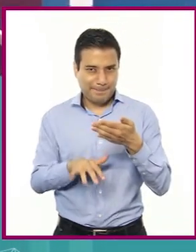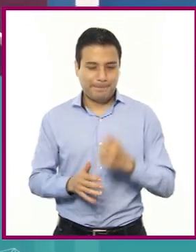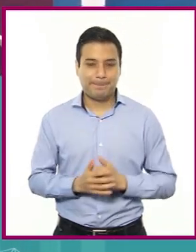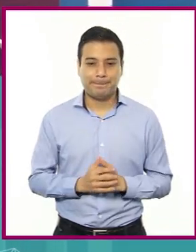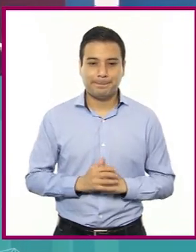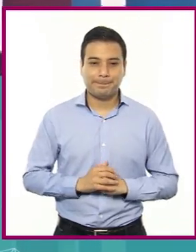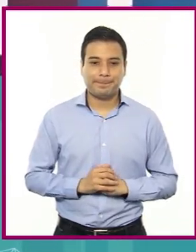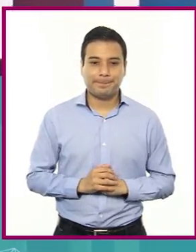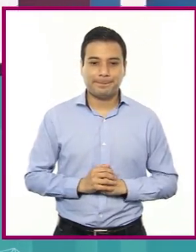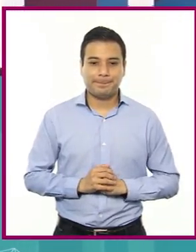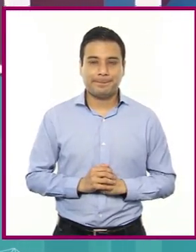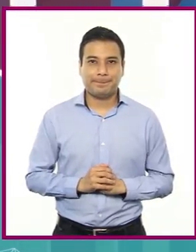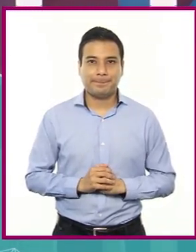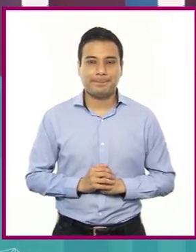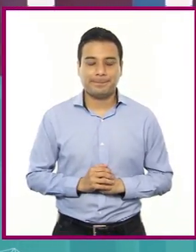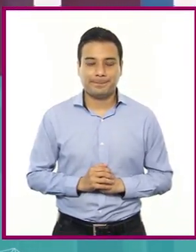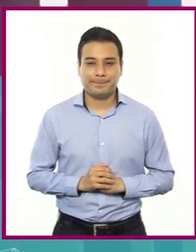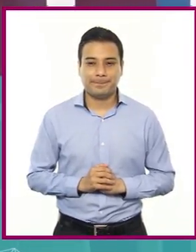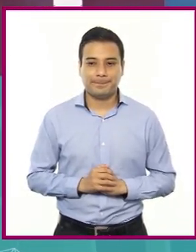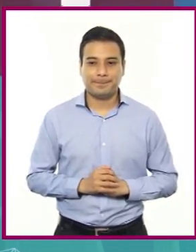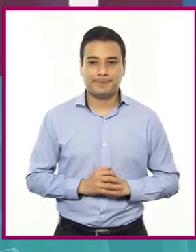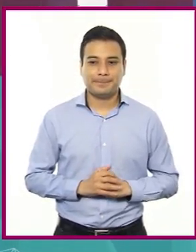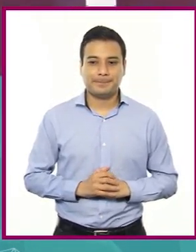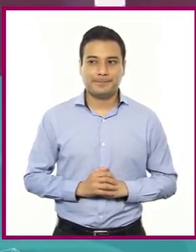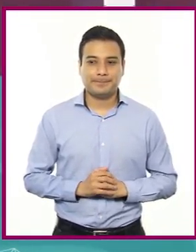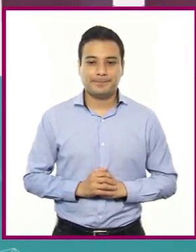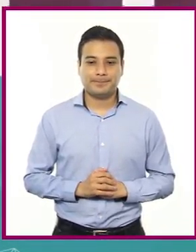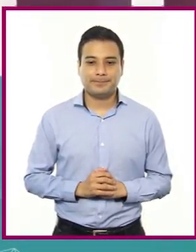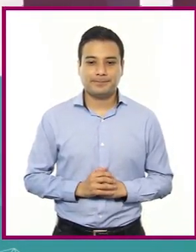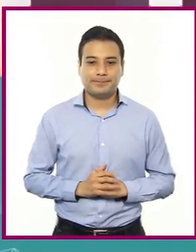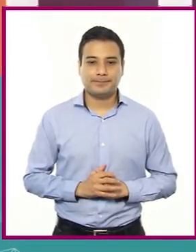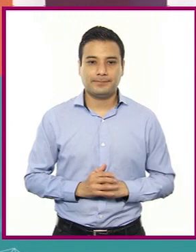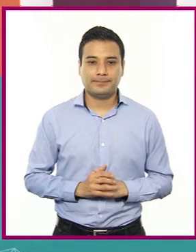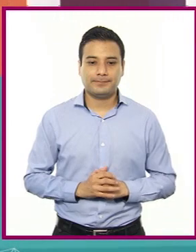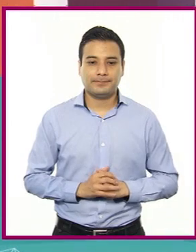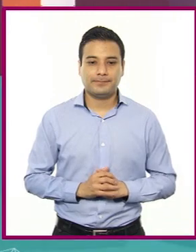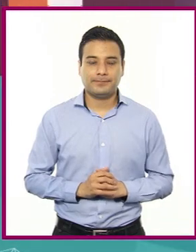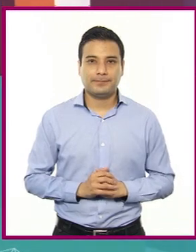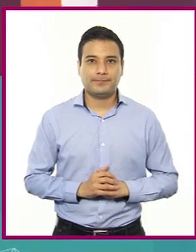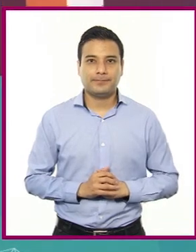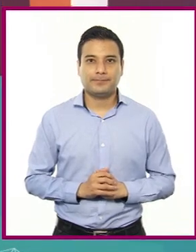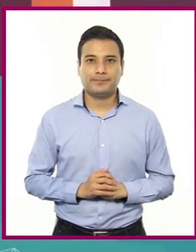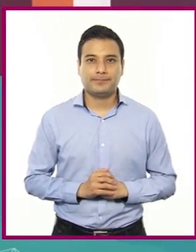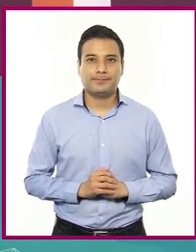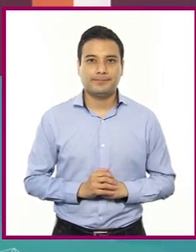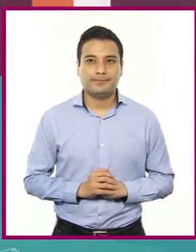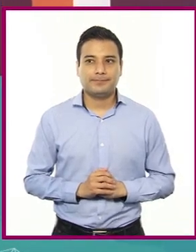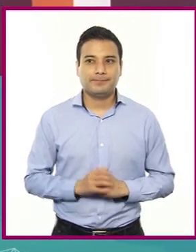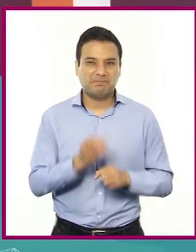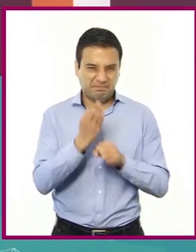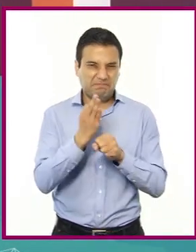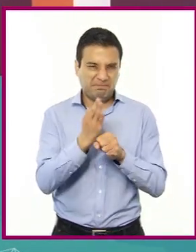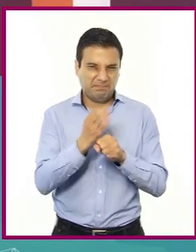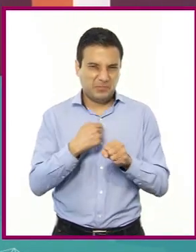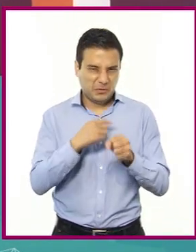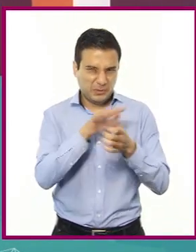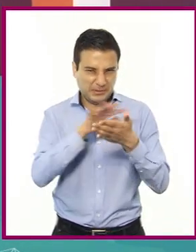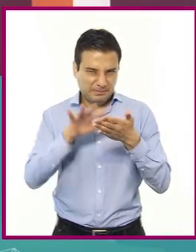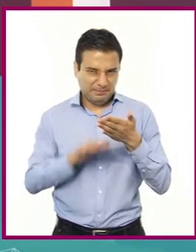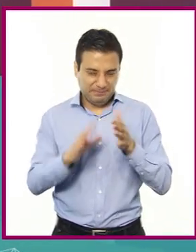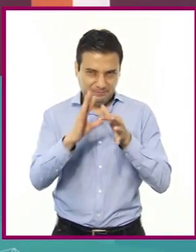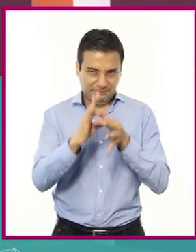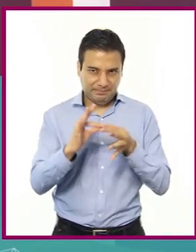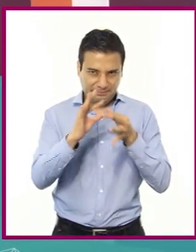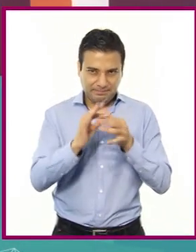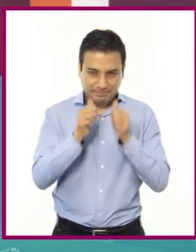Mexicana 1. La vida de México de 1940 a 1970. De José Agustín Ramírez